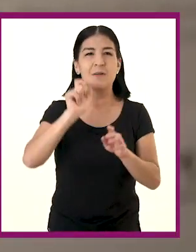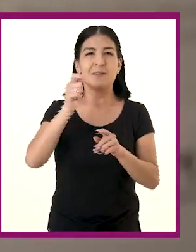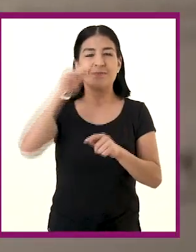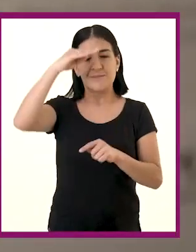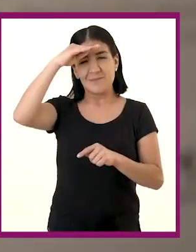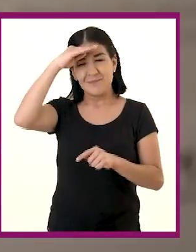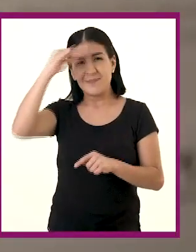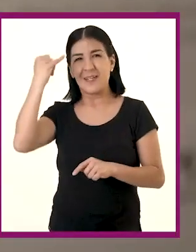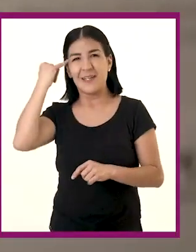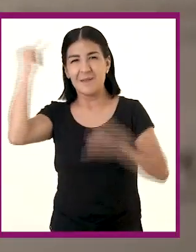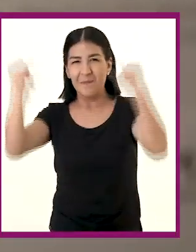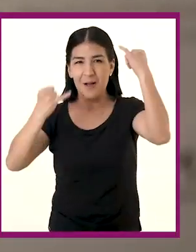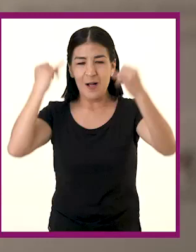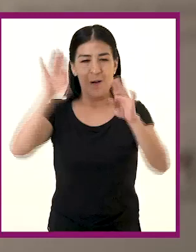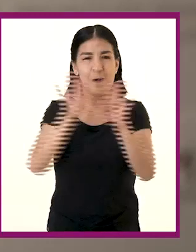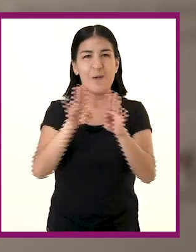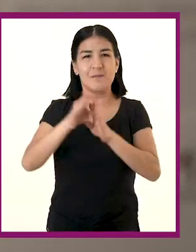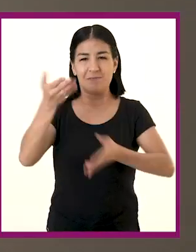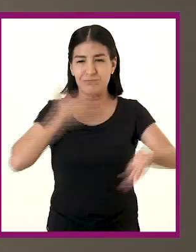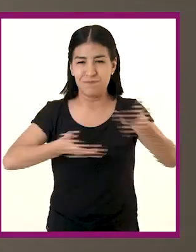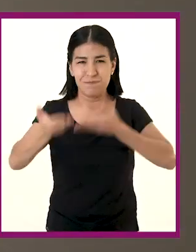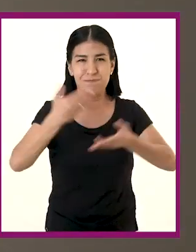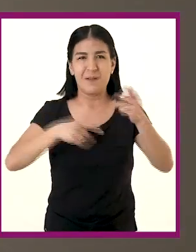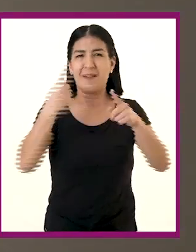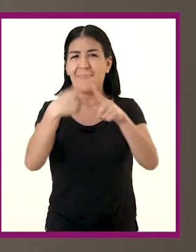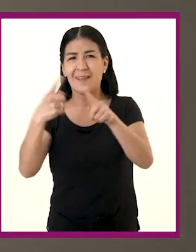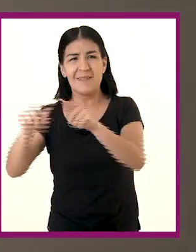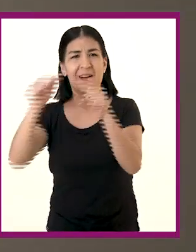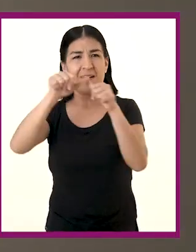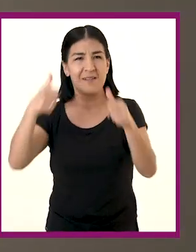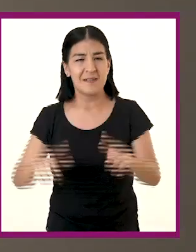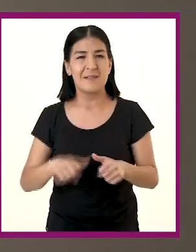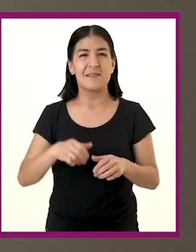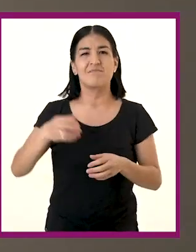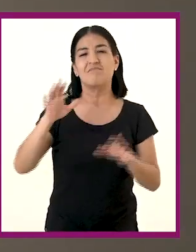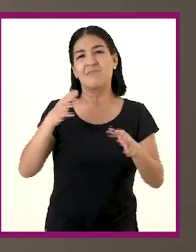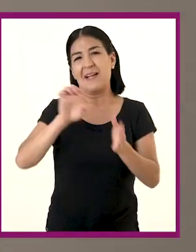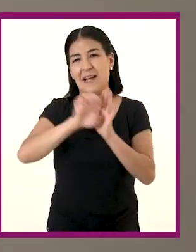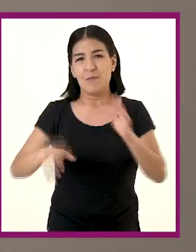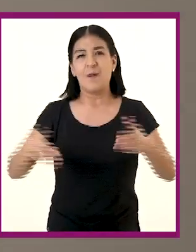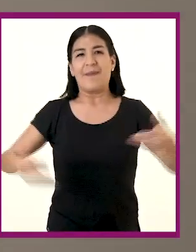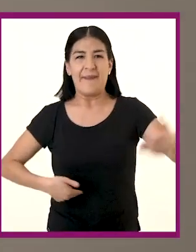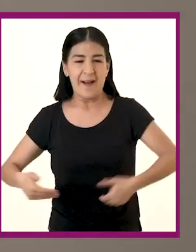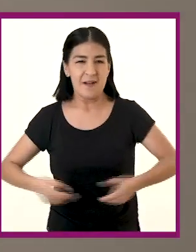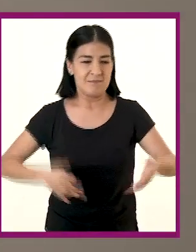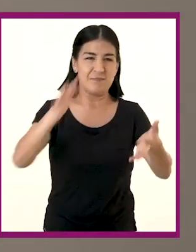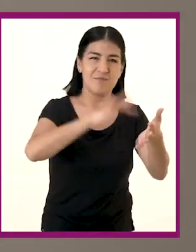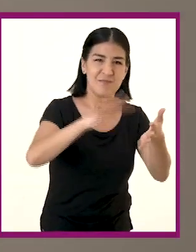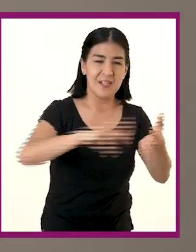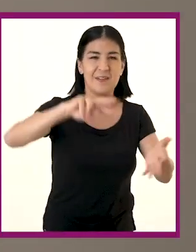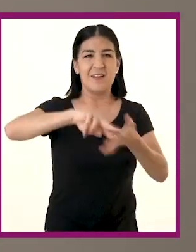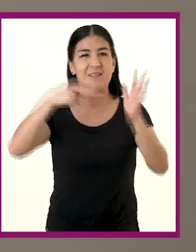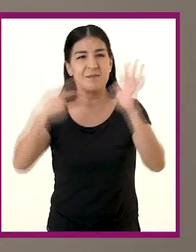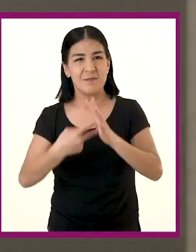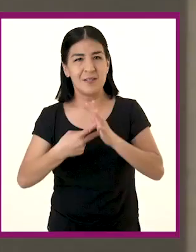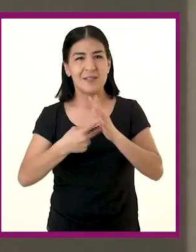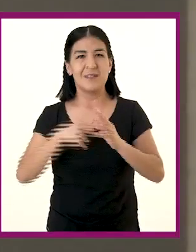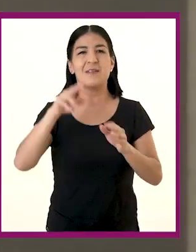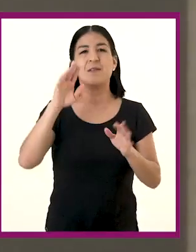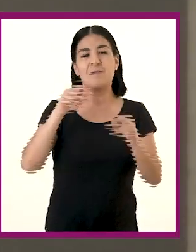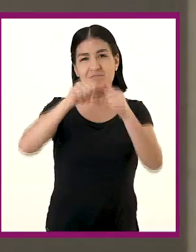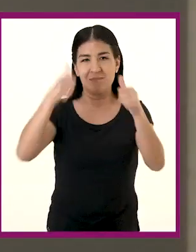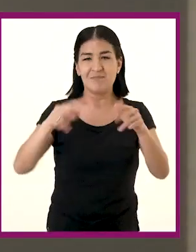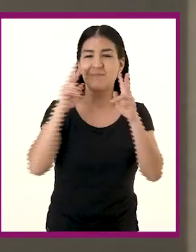una utopía que se propone desde la imaginación y la interacción de diversas disciplinas como son el teatro, la literatura,